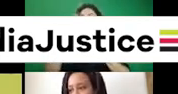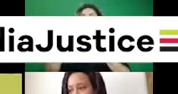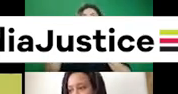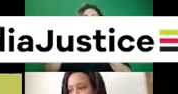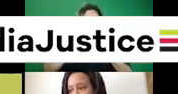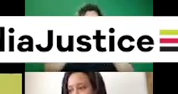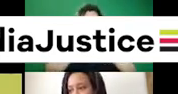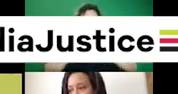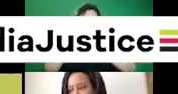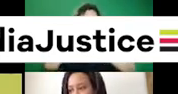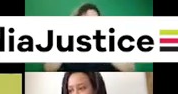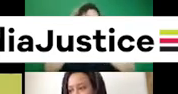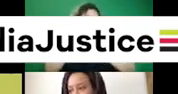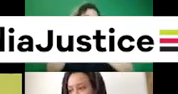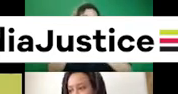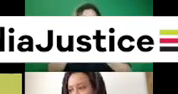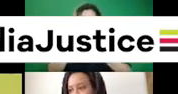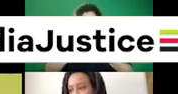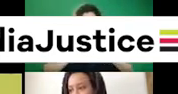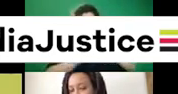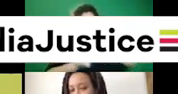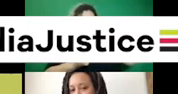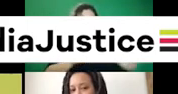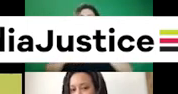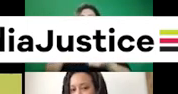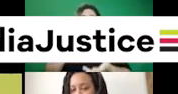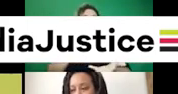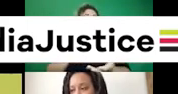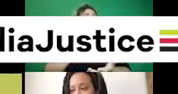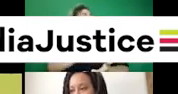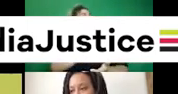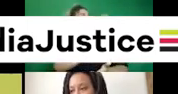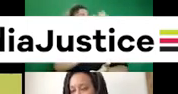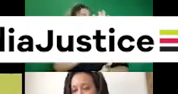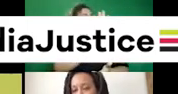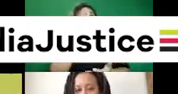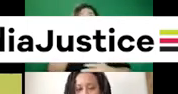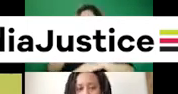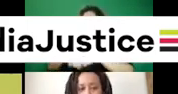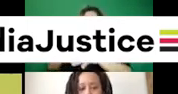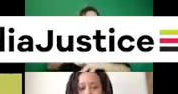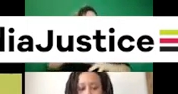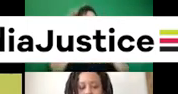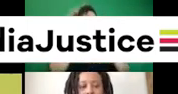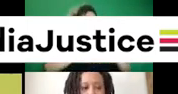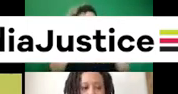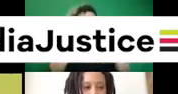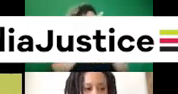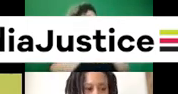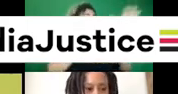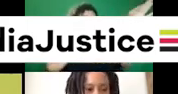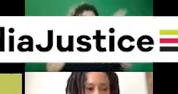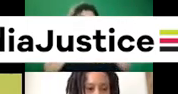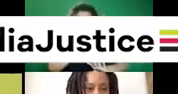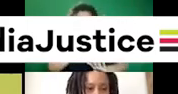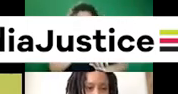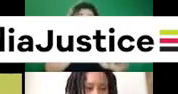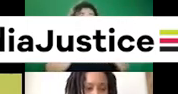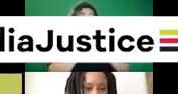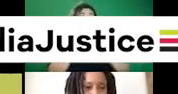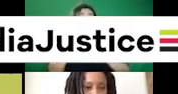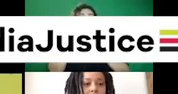no pues no puede hacer eso no debería poder tener un cambio de sexo no debería poder hablar de eso pero les